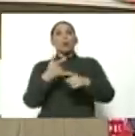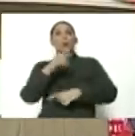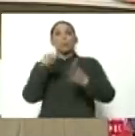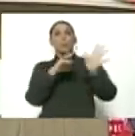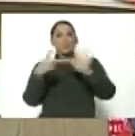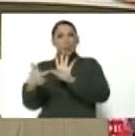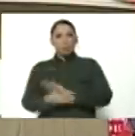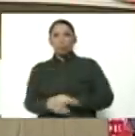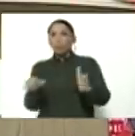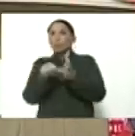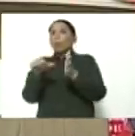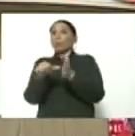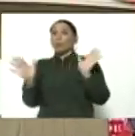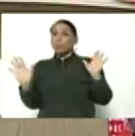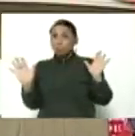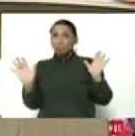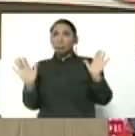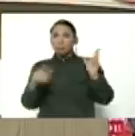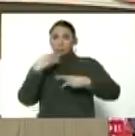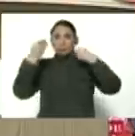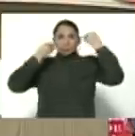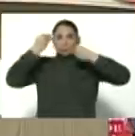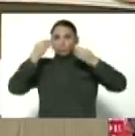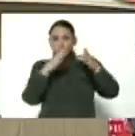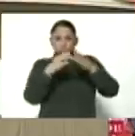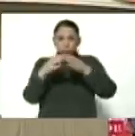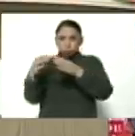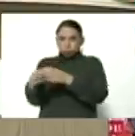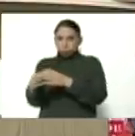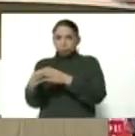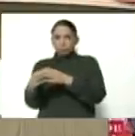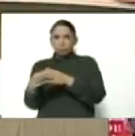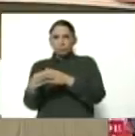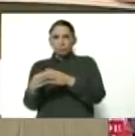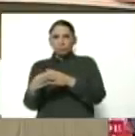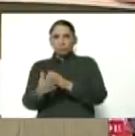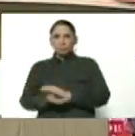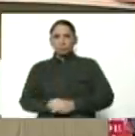2018, donde se planificó, organizó y se